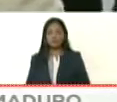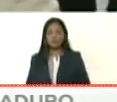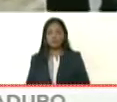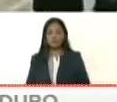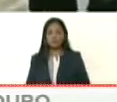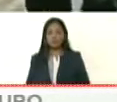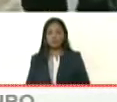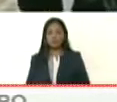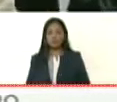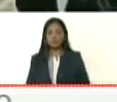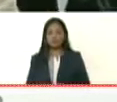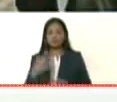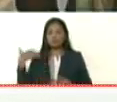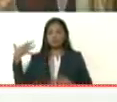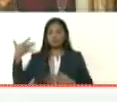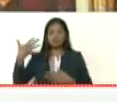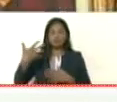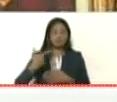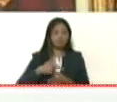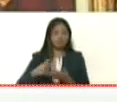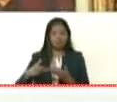En tantas modalidades que tenemos.